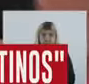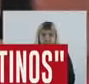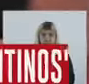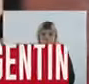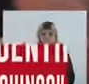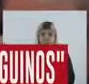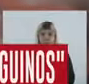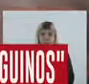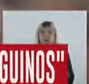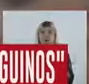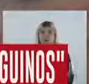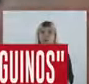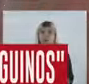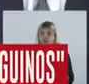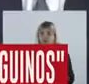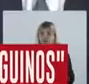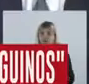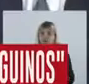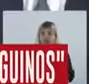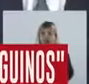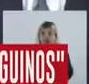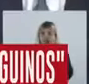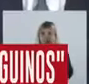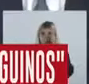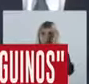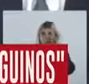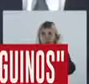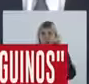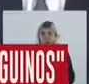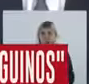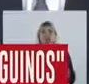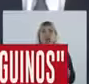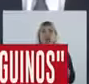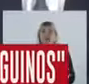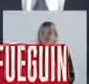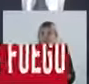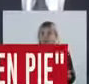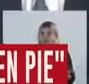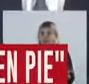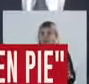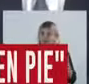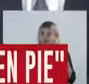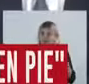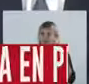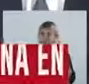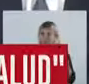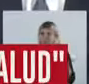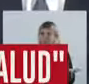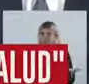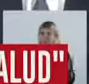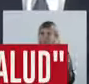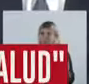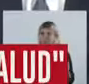Por lo tanto, yo creo que estamos en las mejores condiciones como para